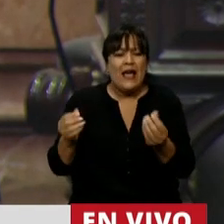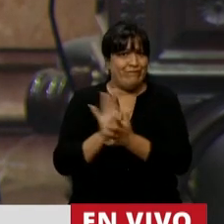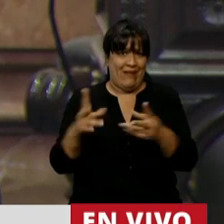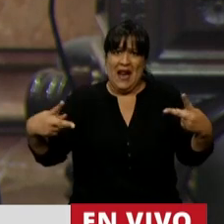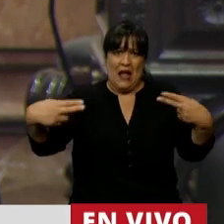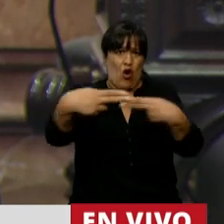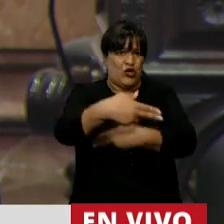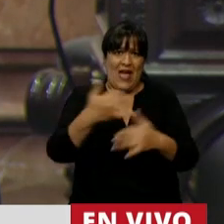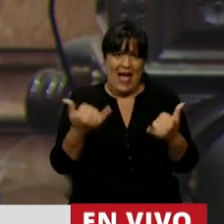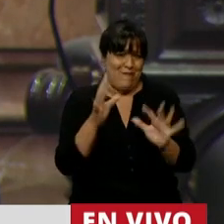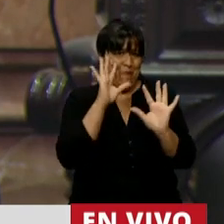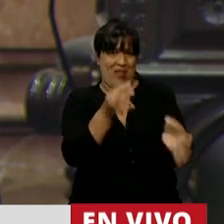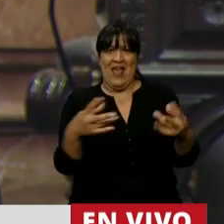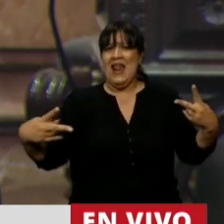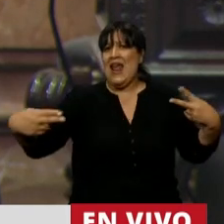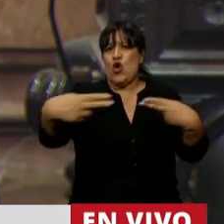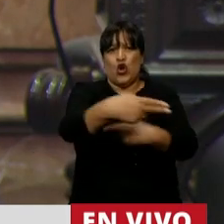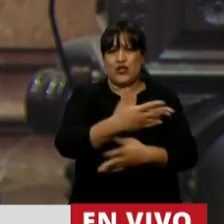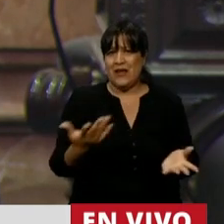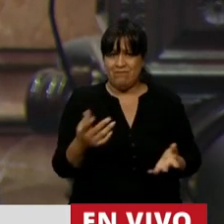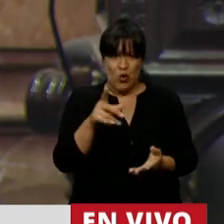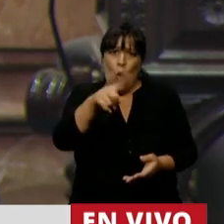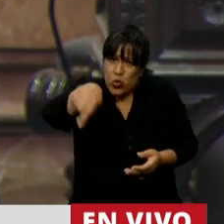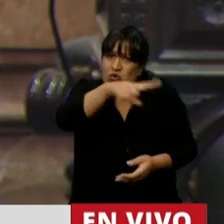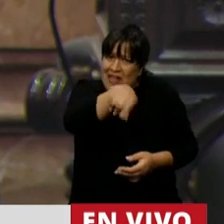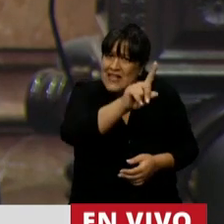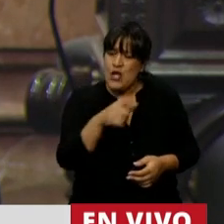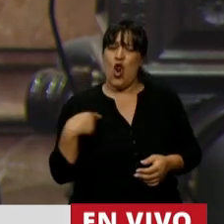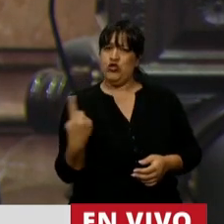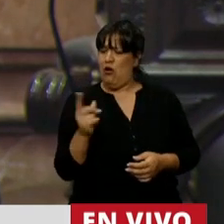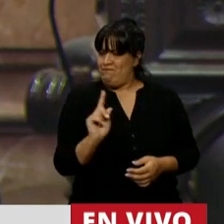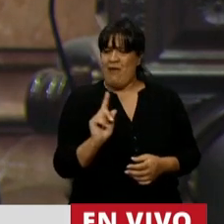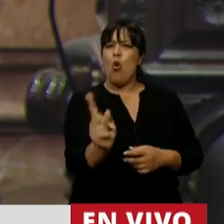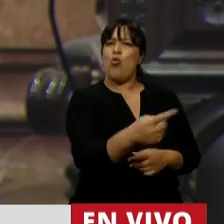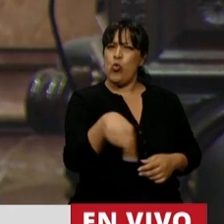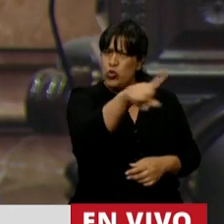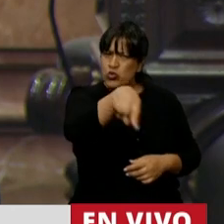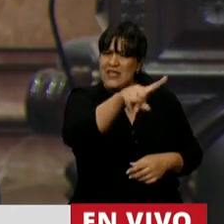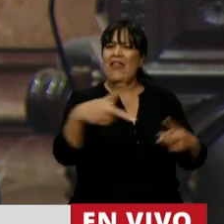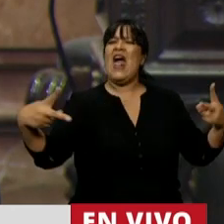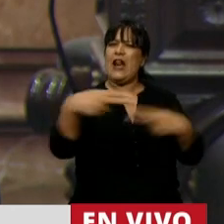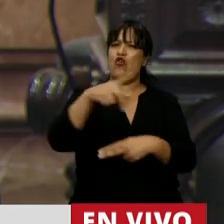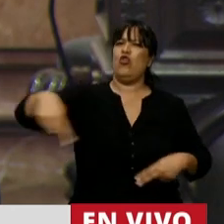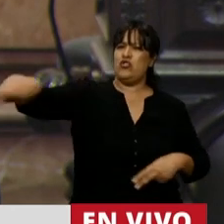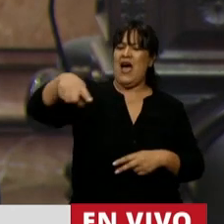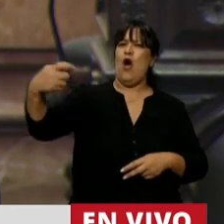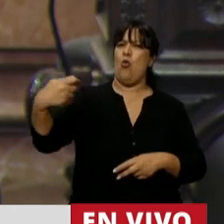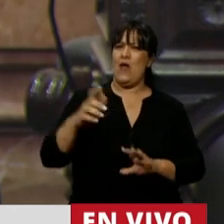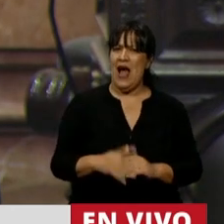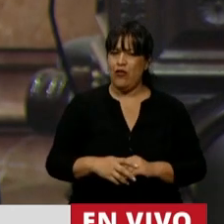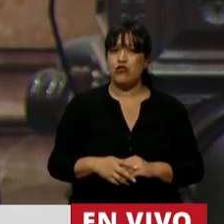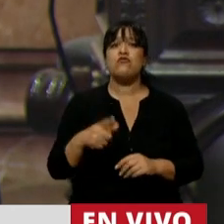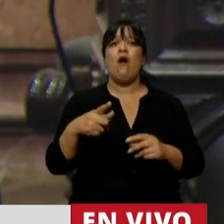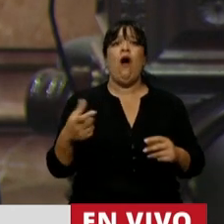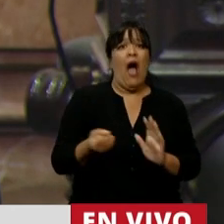recorte. Estamos recortando, están ustedes recortándole a los jubilados y